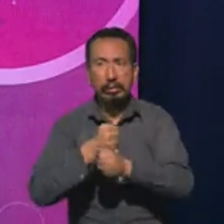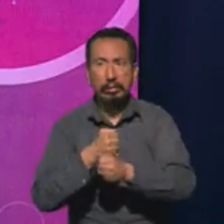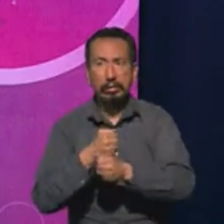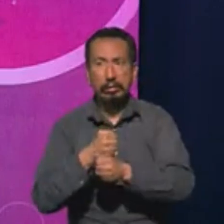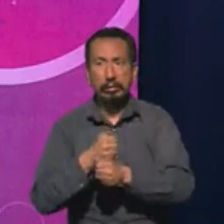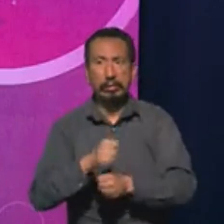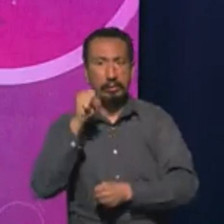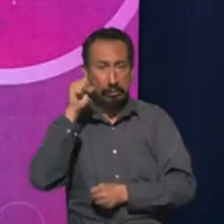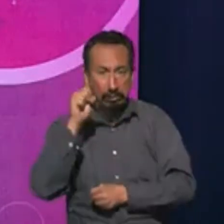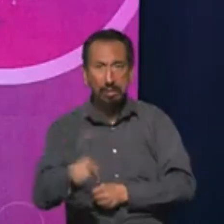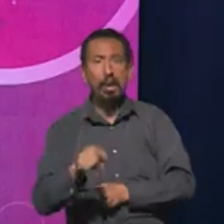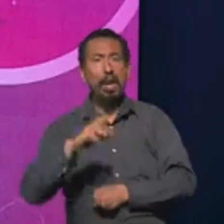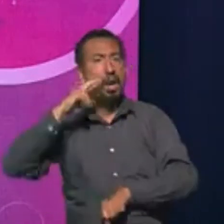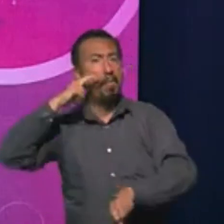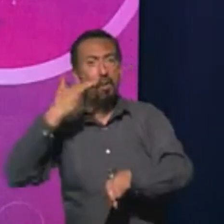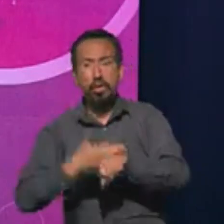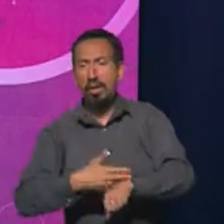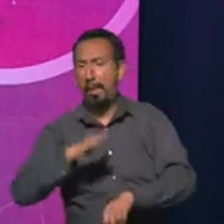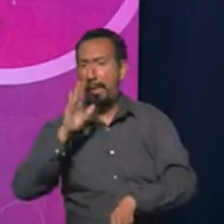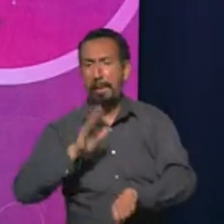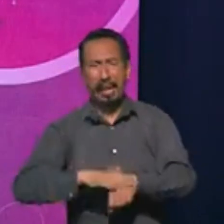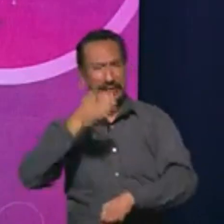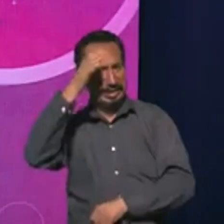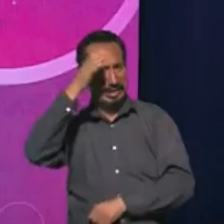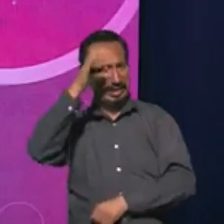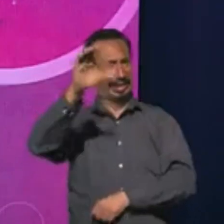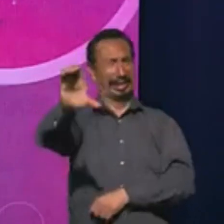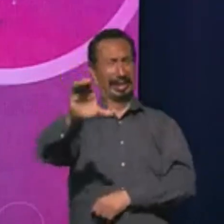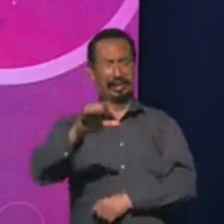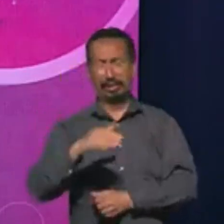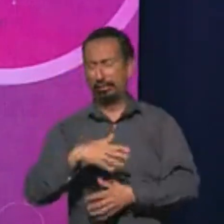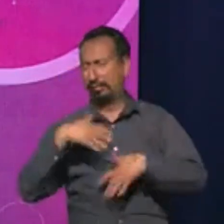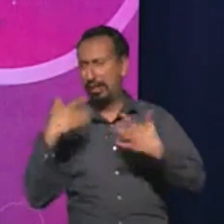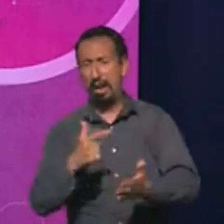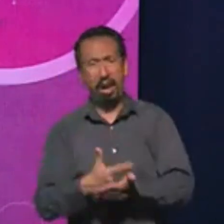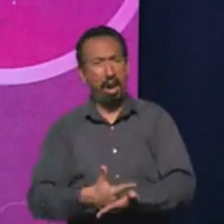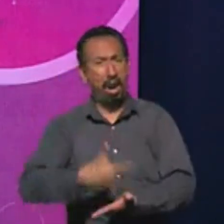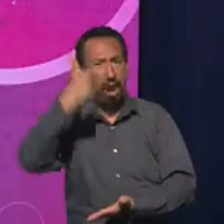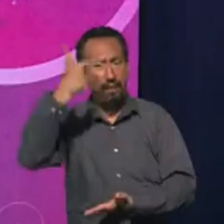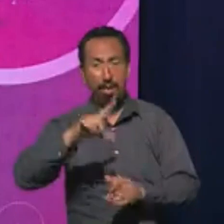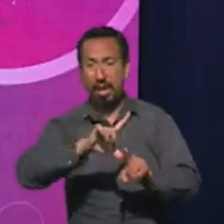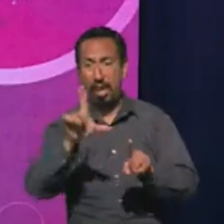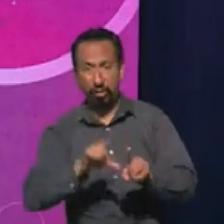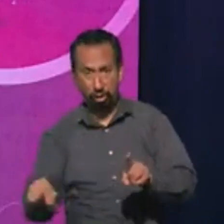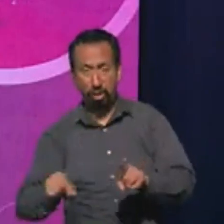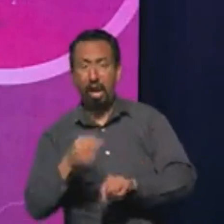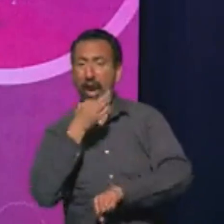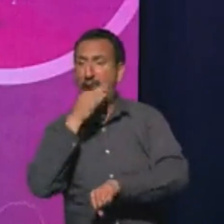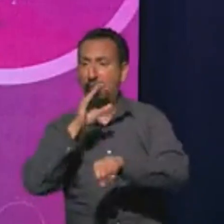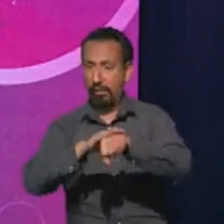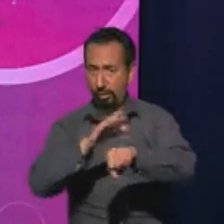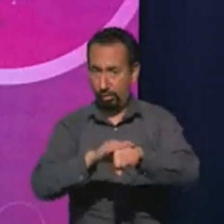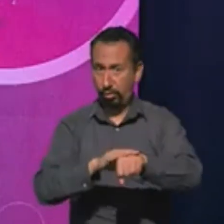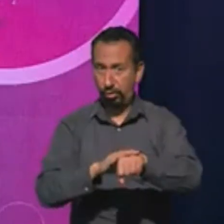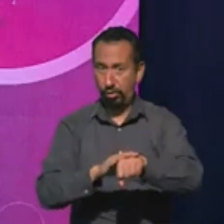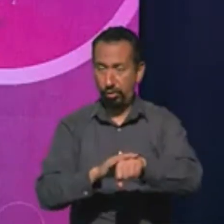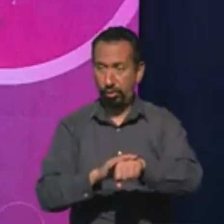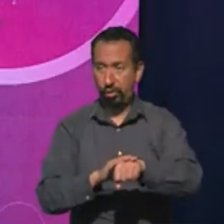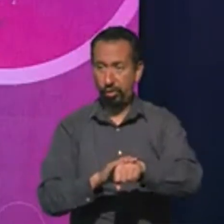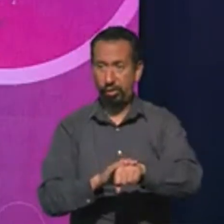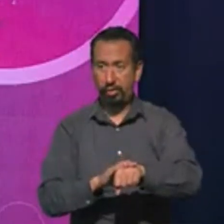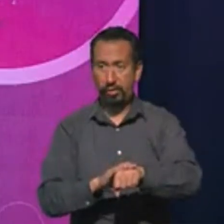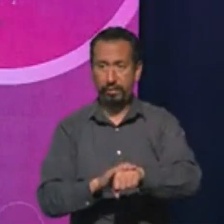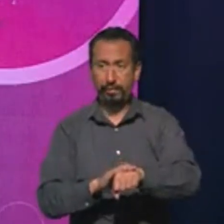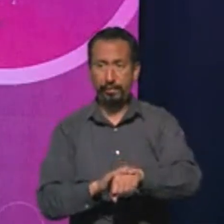sexenio es el más violento en la historia de nuestro país Déjenme platicarles a propósito